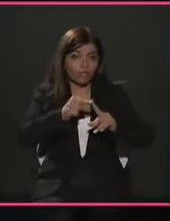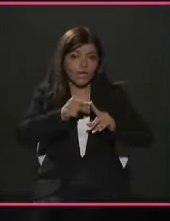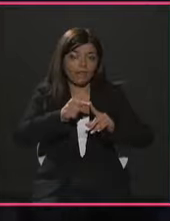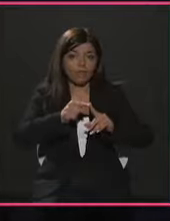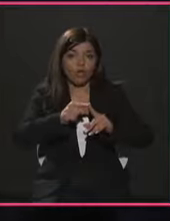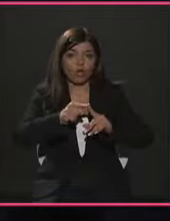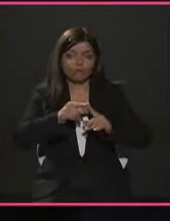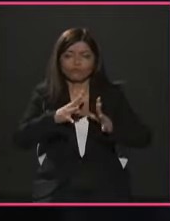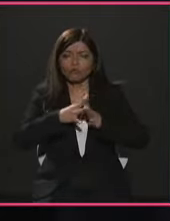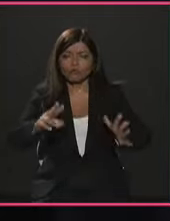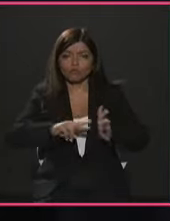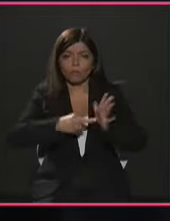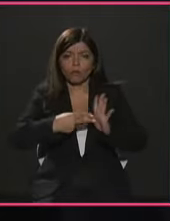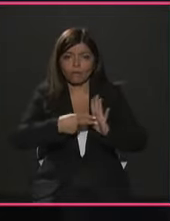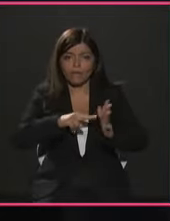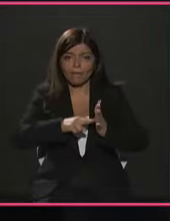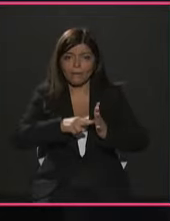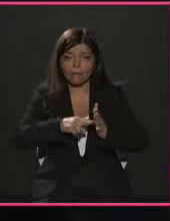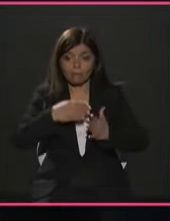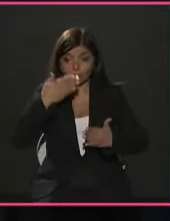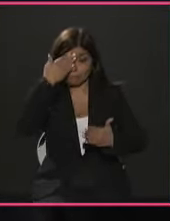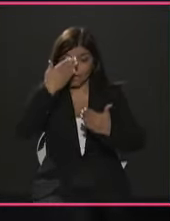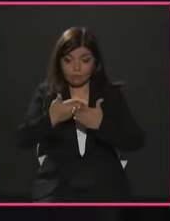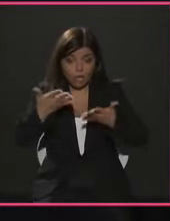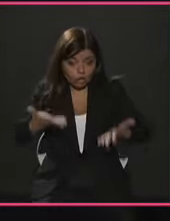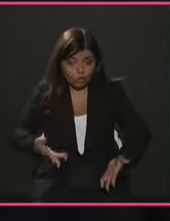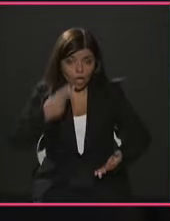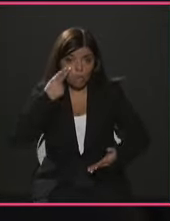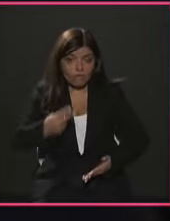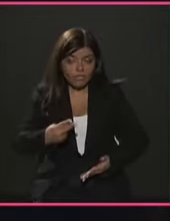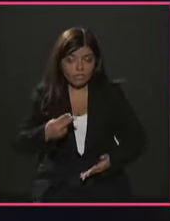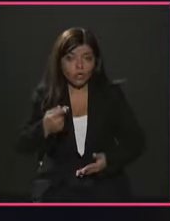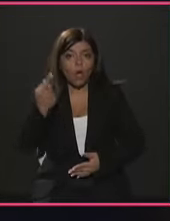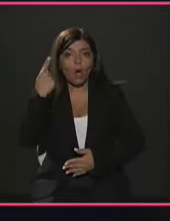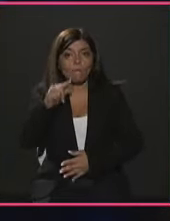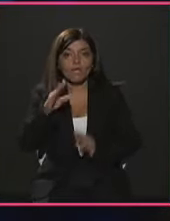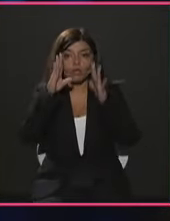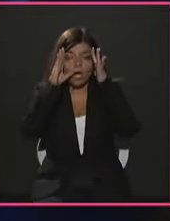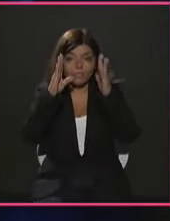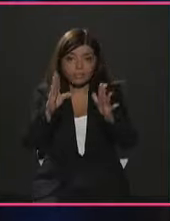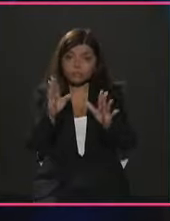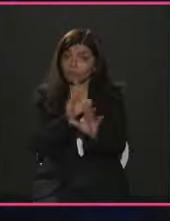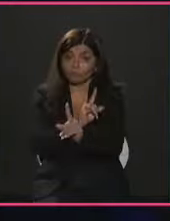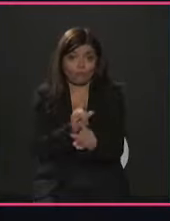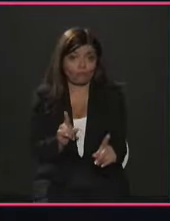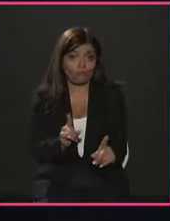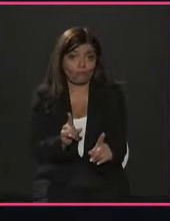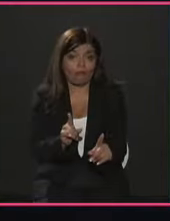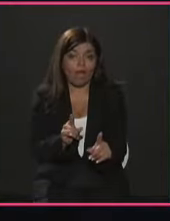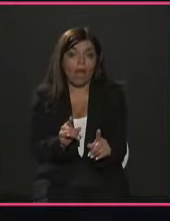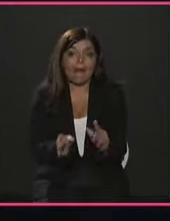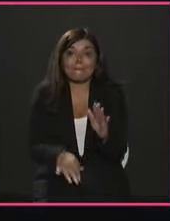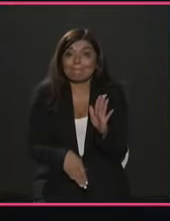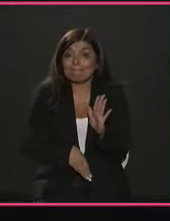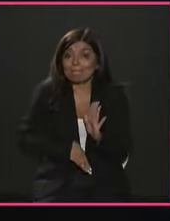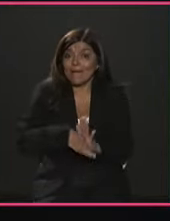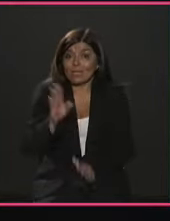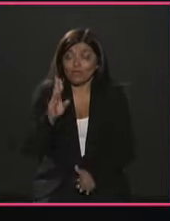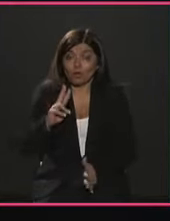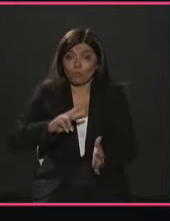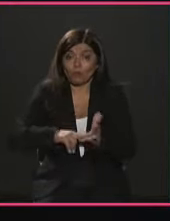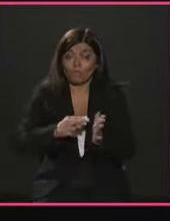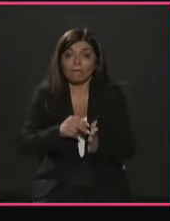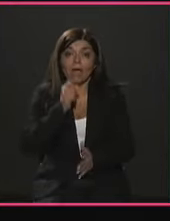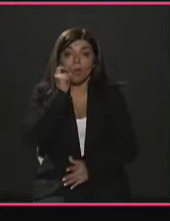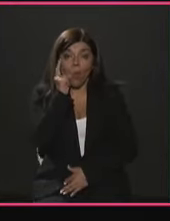con muchos problemas que tenemos al frente pero creo que no prestamos suficiente atención al gigante que hay en esta pieza que es el cambio